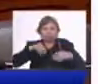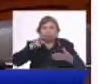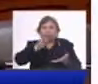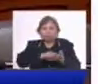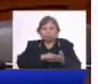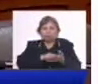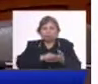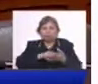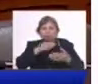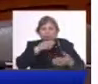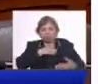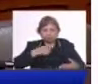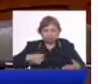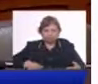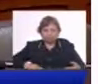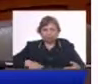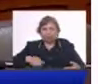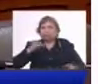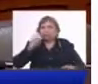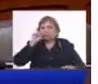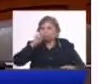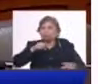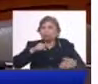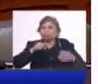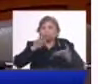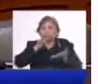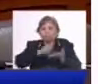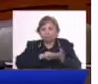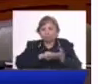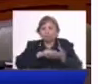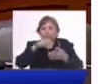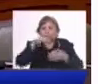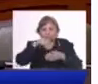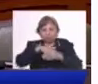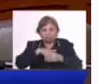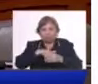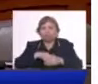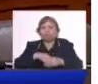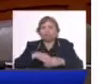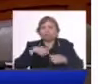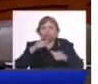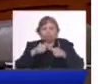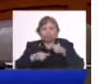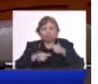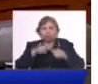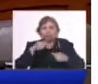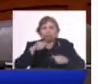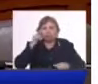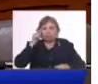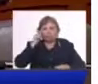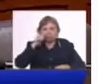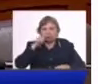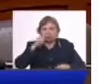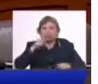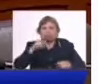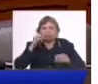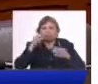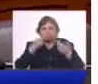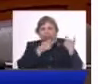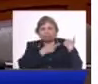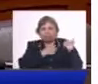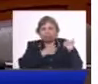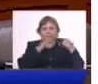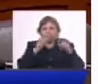recorte del mandato de la presidenta. Sí, aprobemos un adelanto de elecciones, las fechas que la pongan los entes